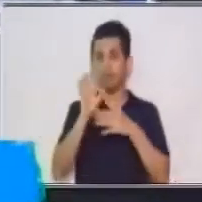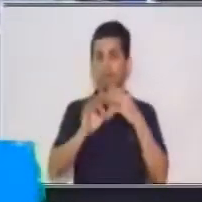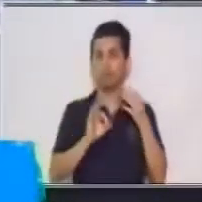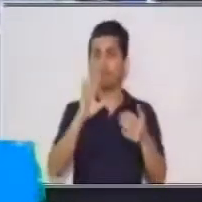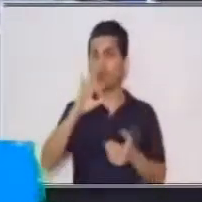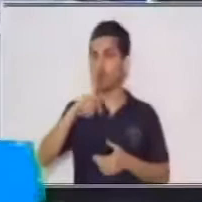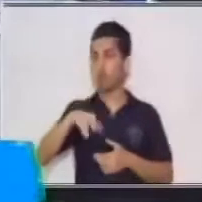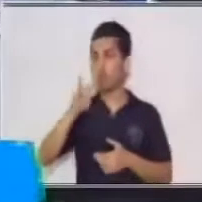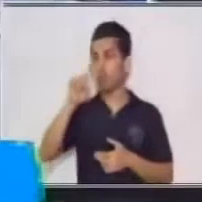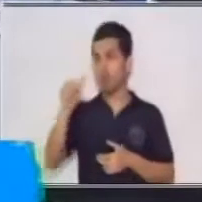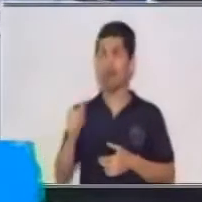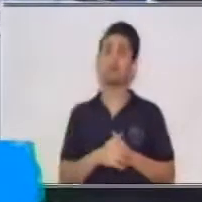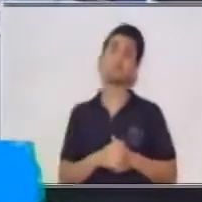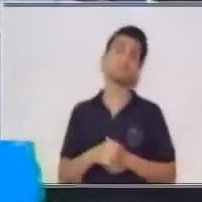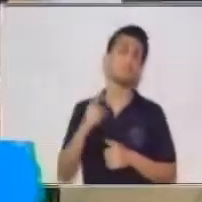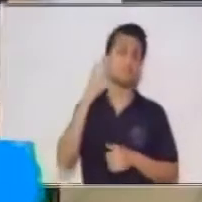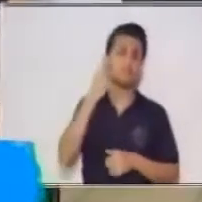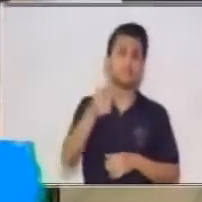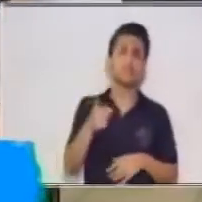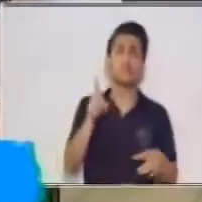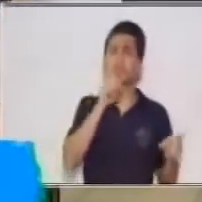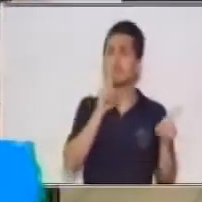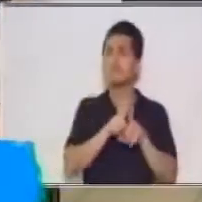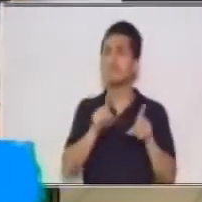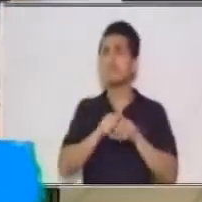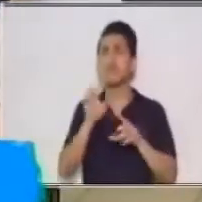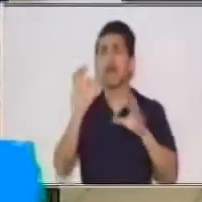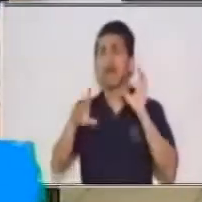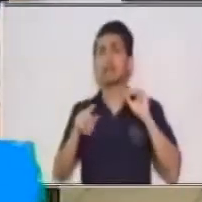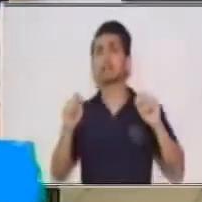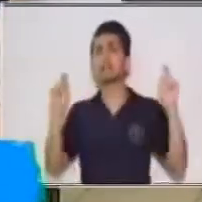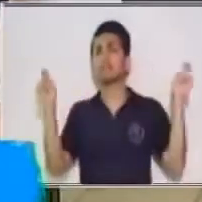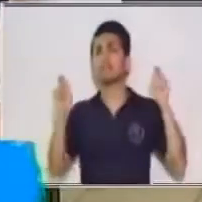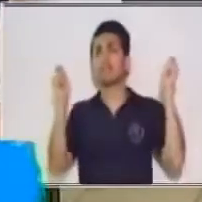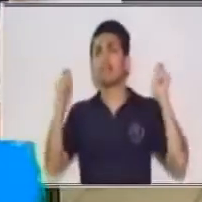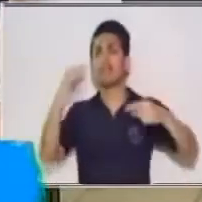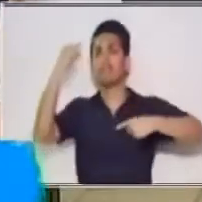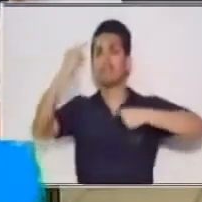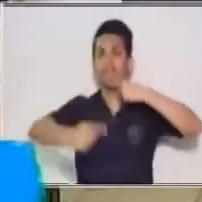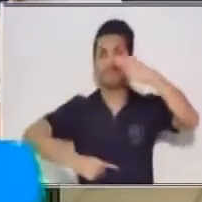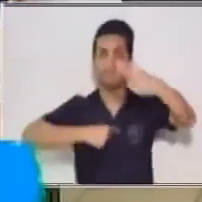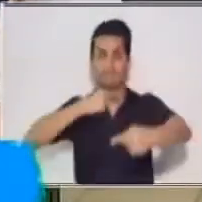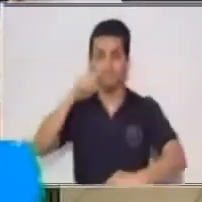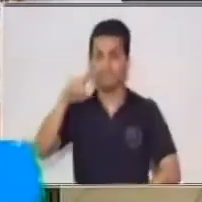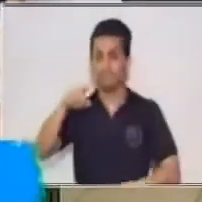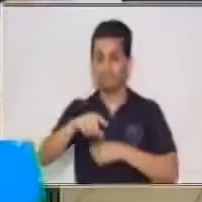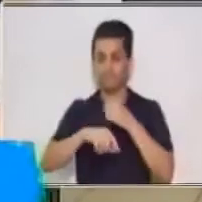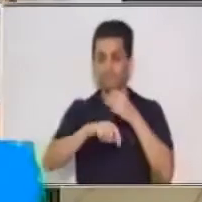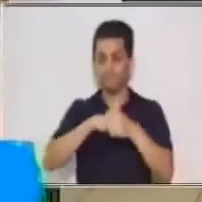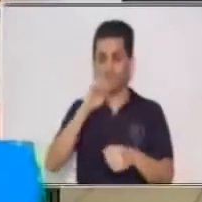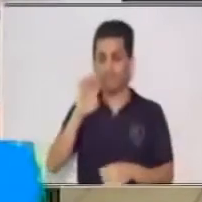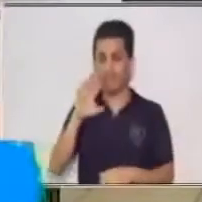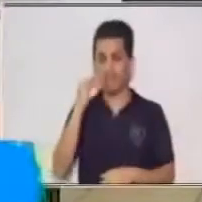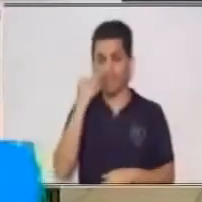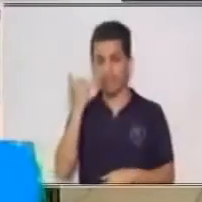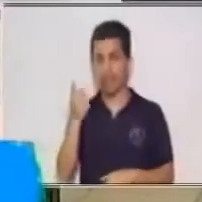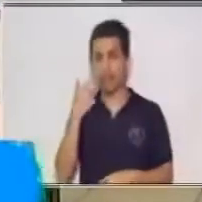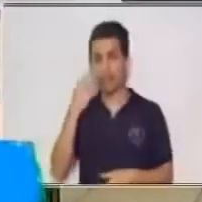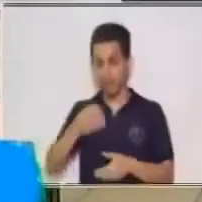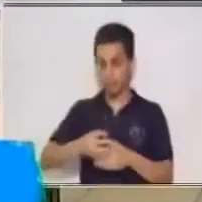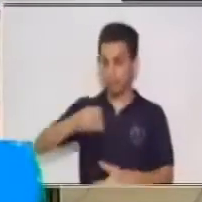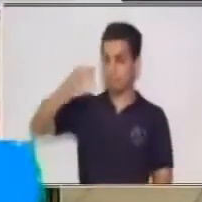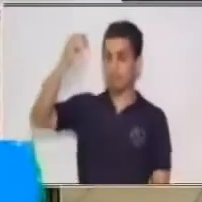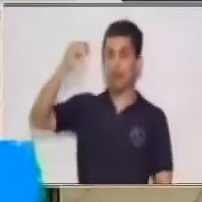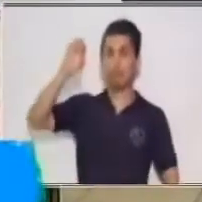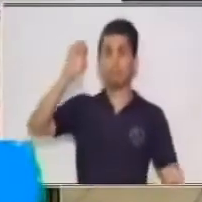celebraciones, en las ferias y en algunas celebraciones de los departamentos, utilizan algo característico, el palo volador. ¿Cómo hacen para